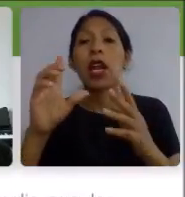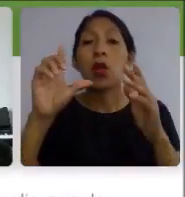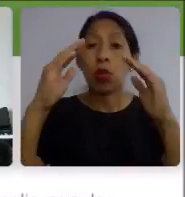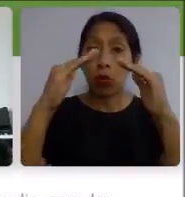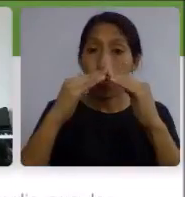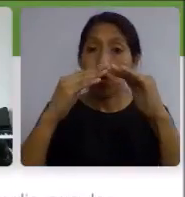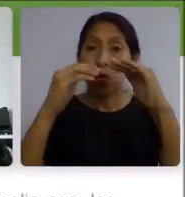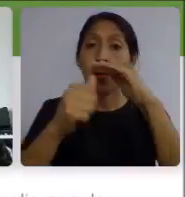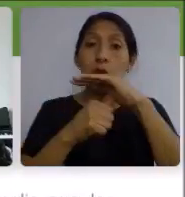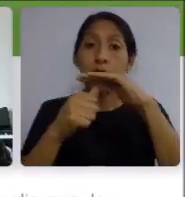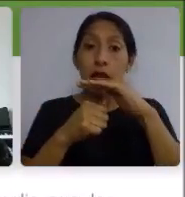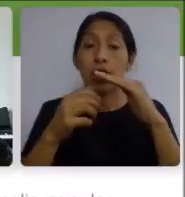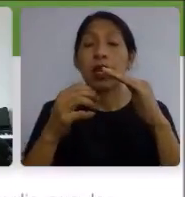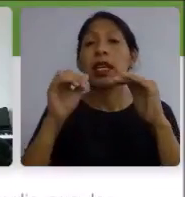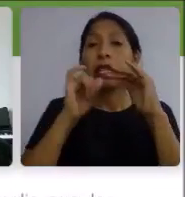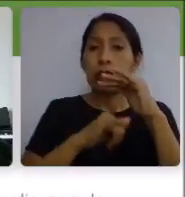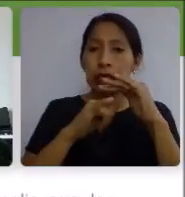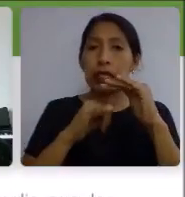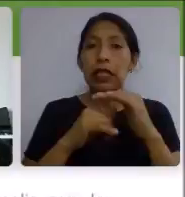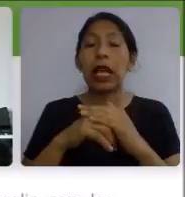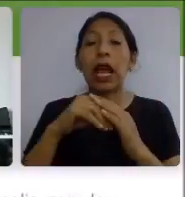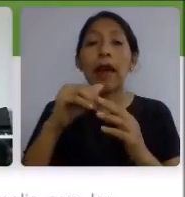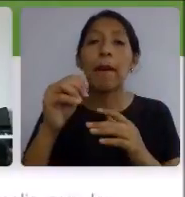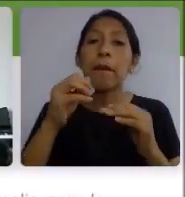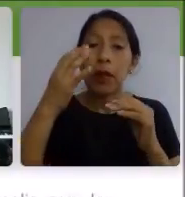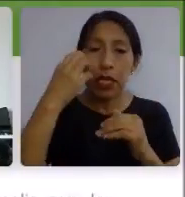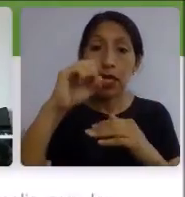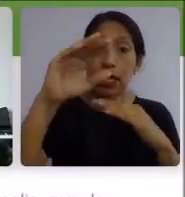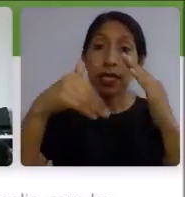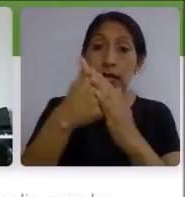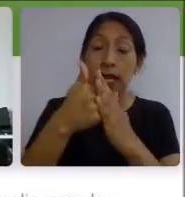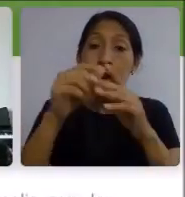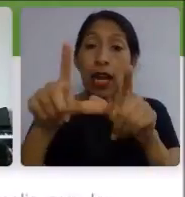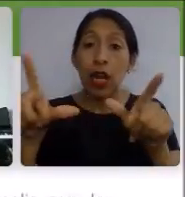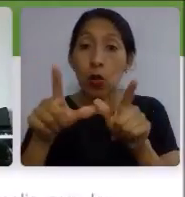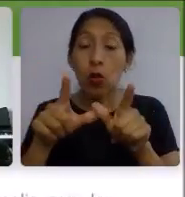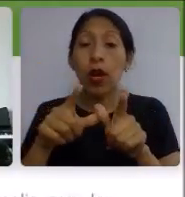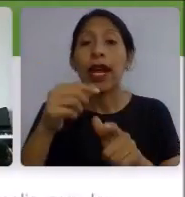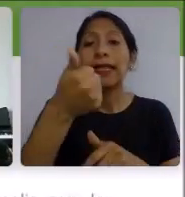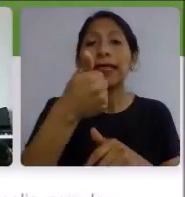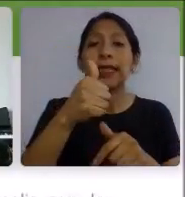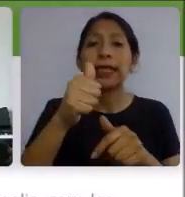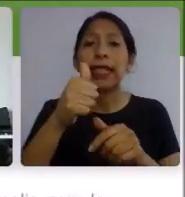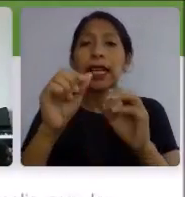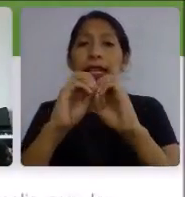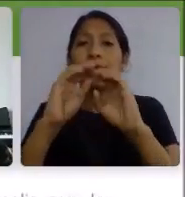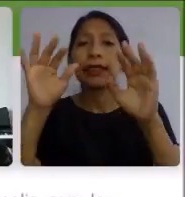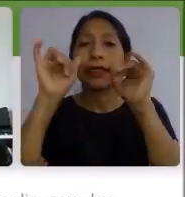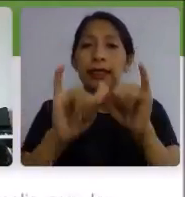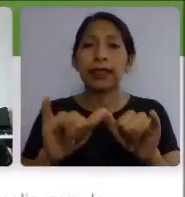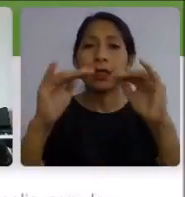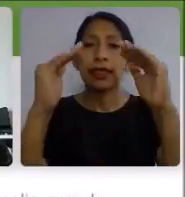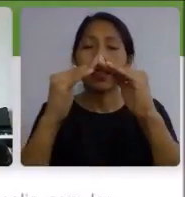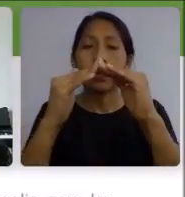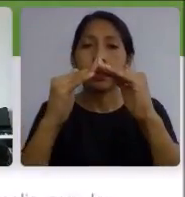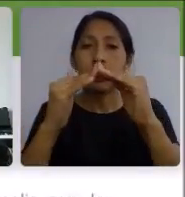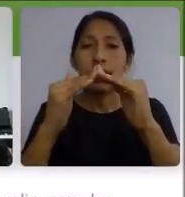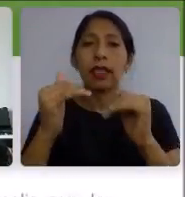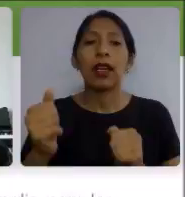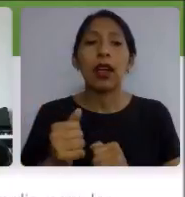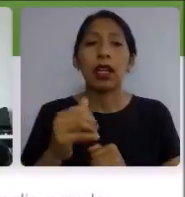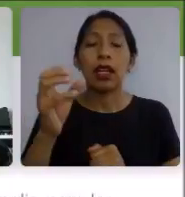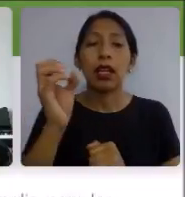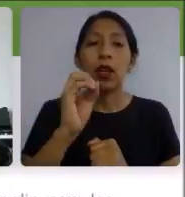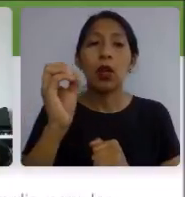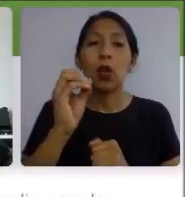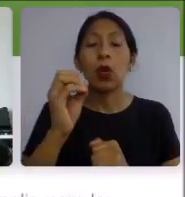los viajeros deben ponerse en cuarentena durante 10 días al llegar a la propia residencia o alojamiento, y si es que el viaje dura menos de